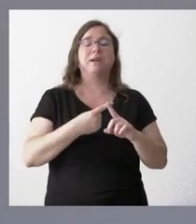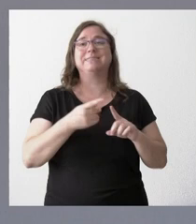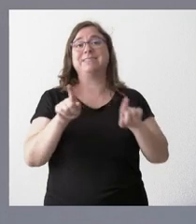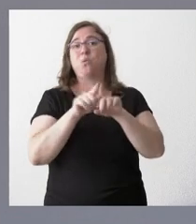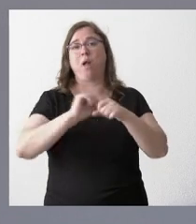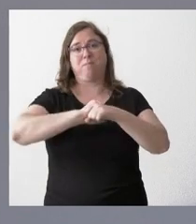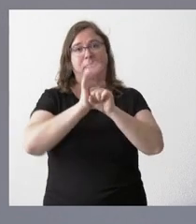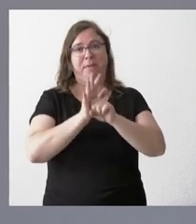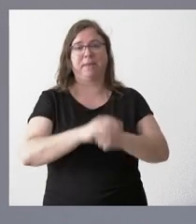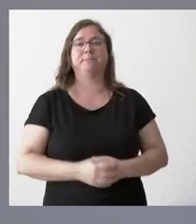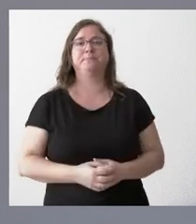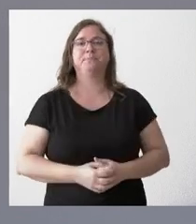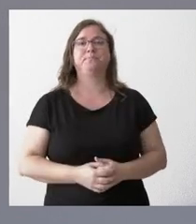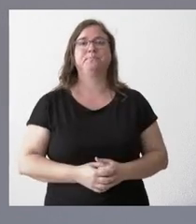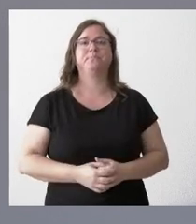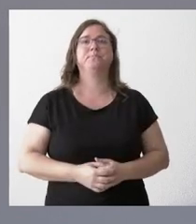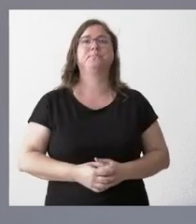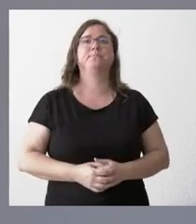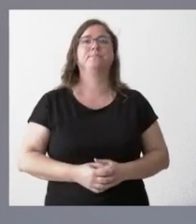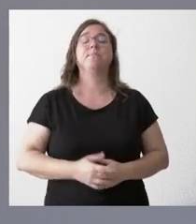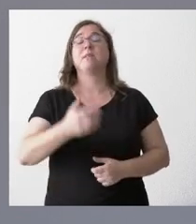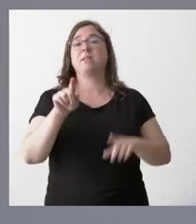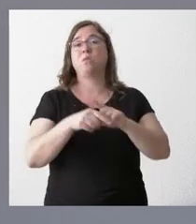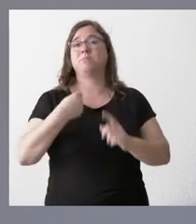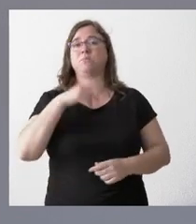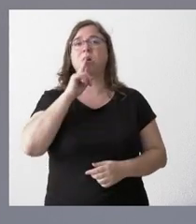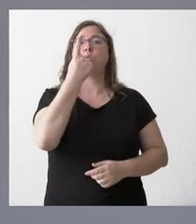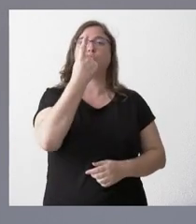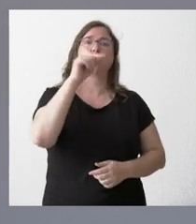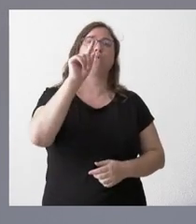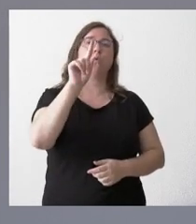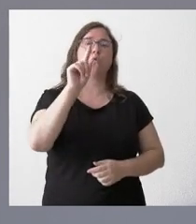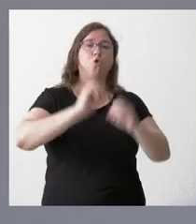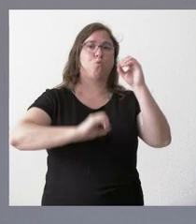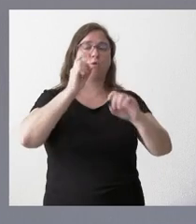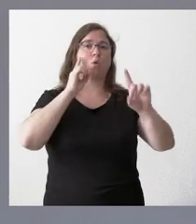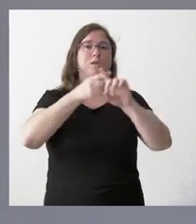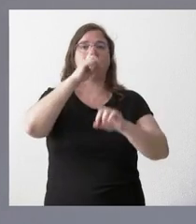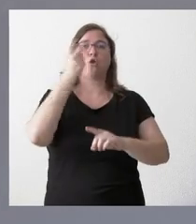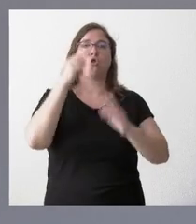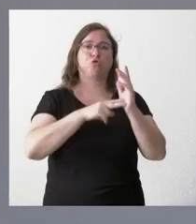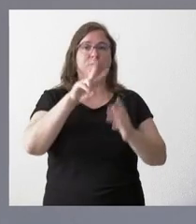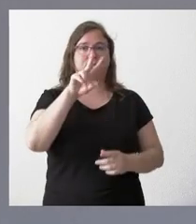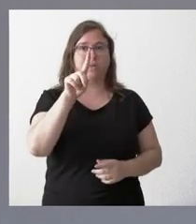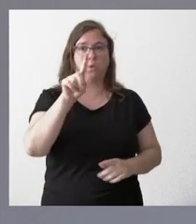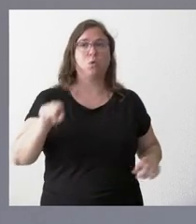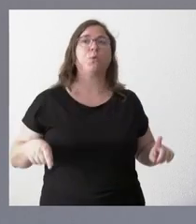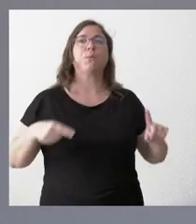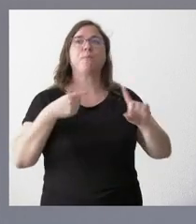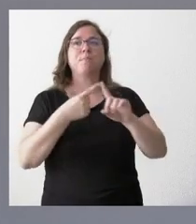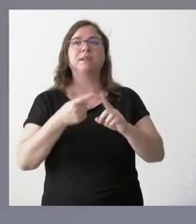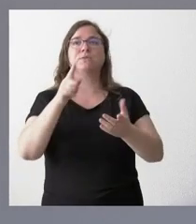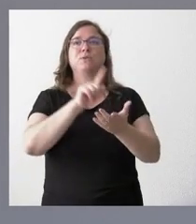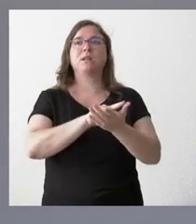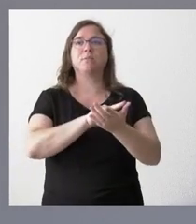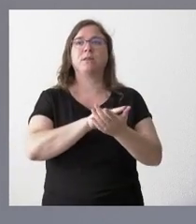¿no? Tener un déficit del 1,1% como objetivo para el año 2021 y volver progresivamente a